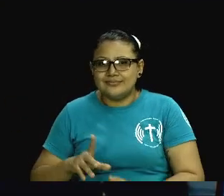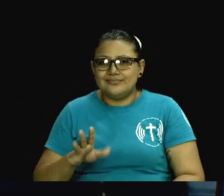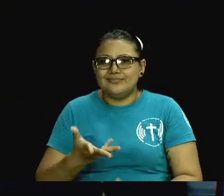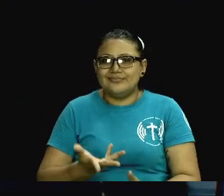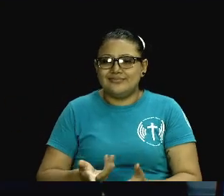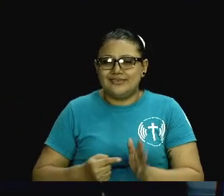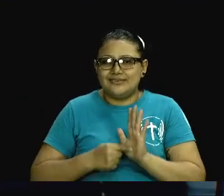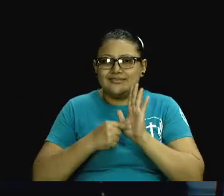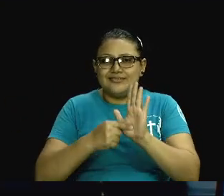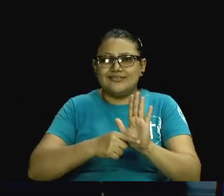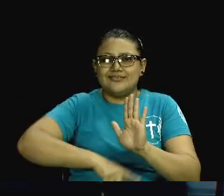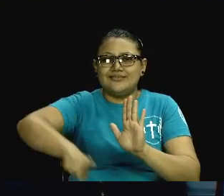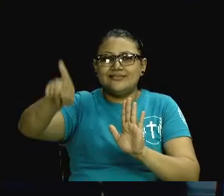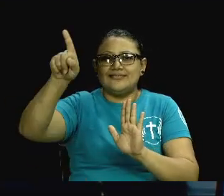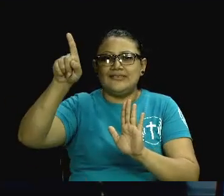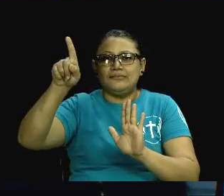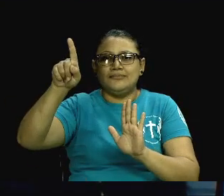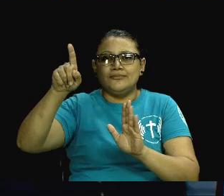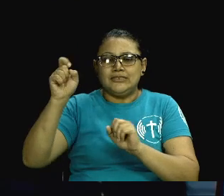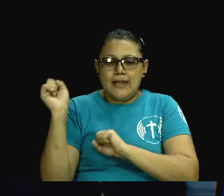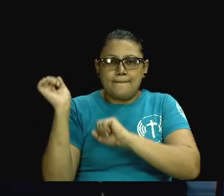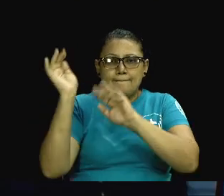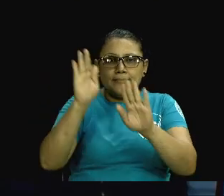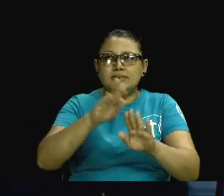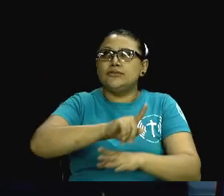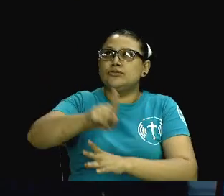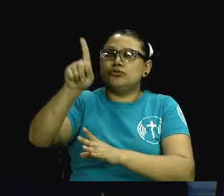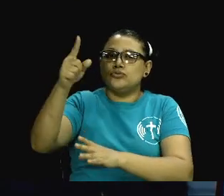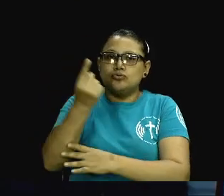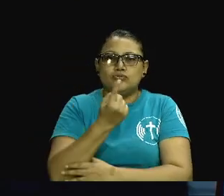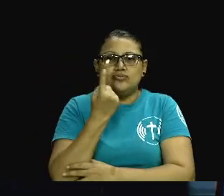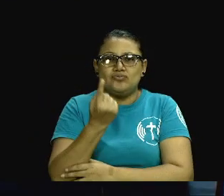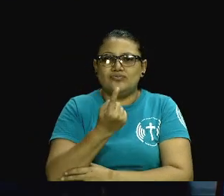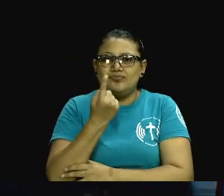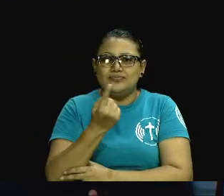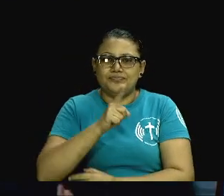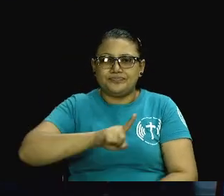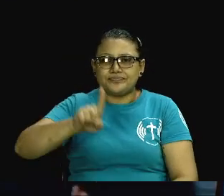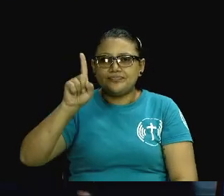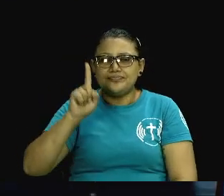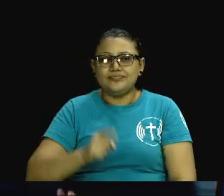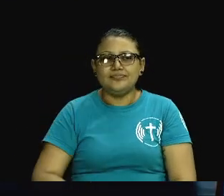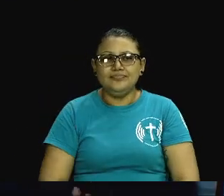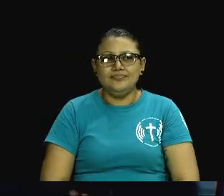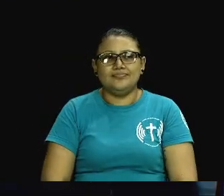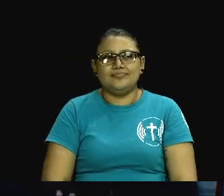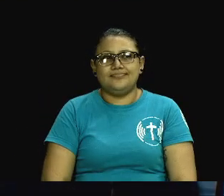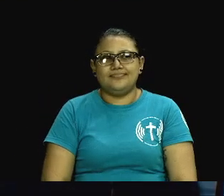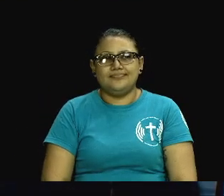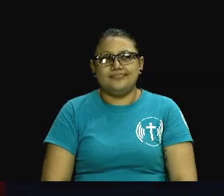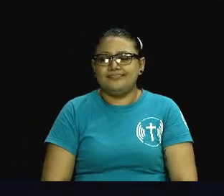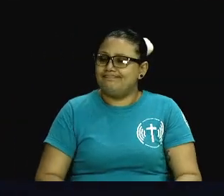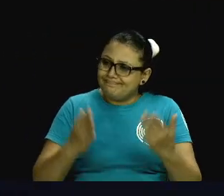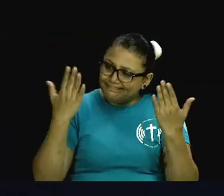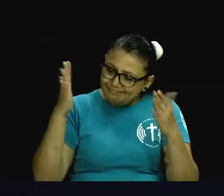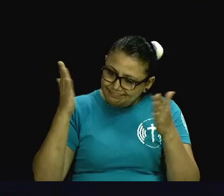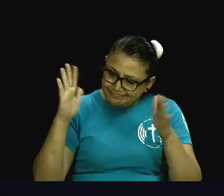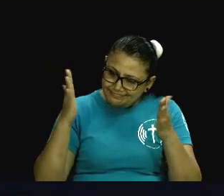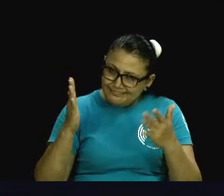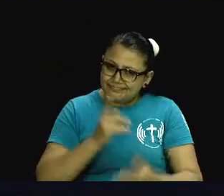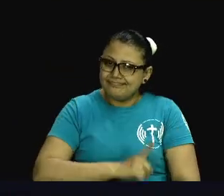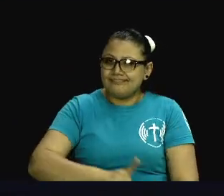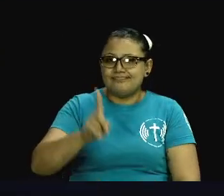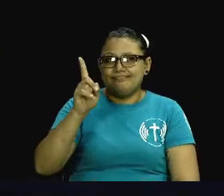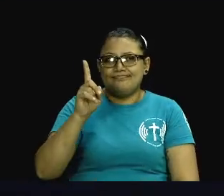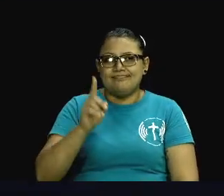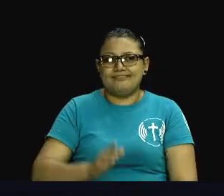ser nuestro ayudador eso dice hebreo capítulo 13 vamos a pasar gloria a dios vamos